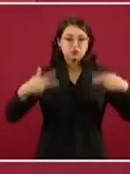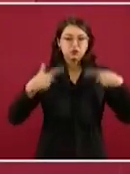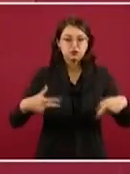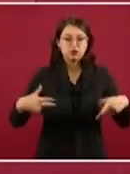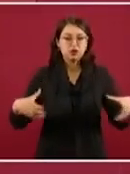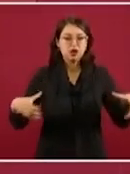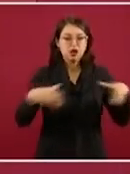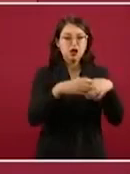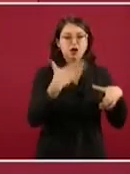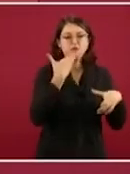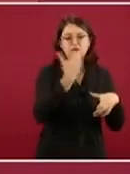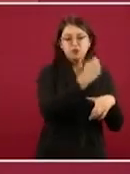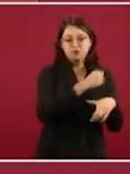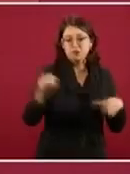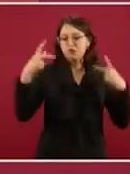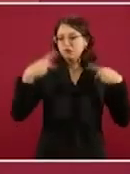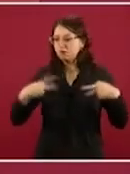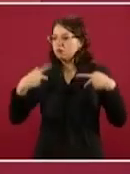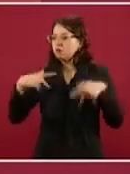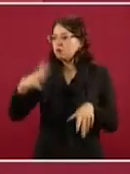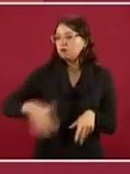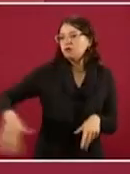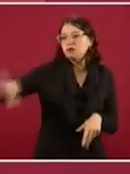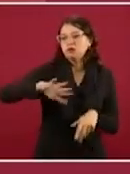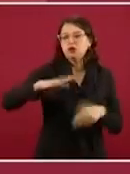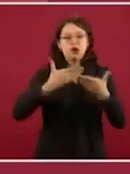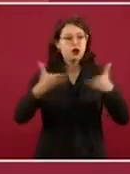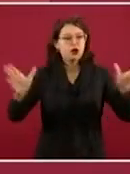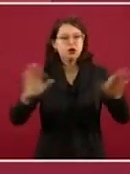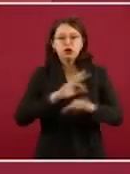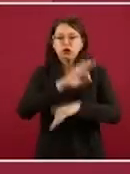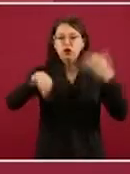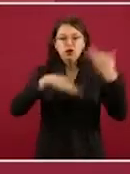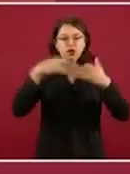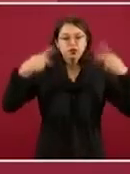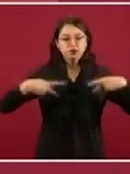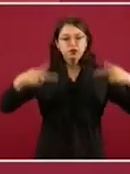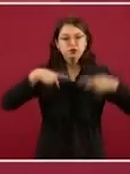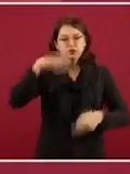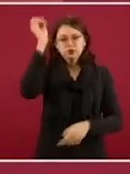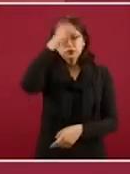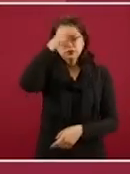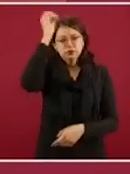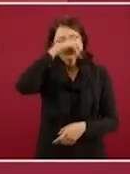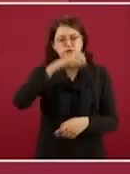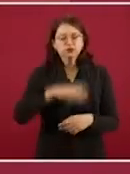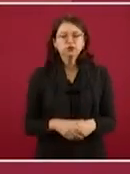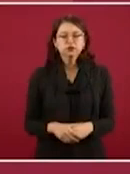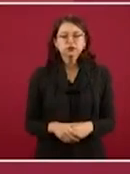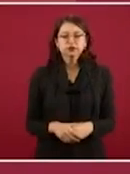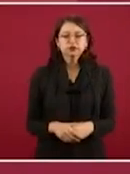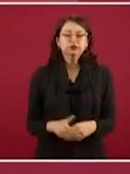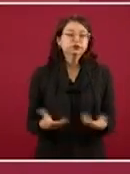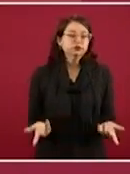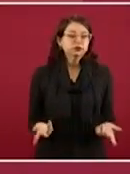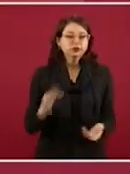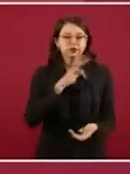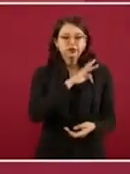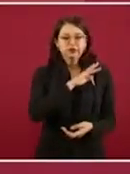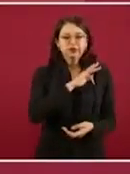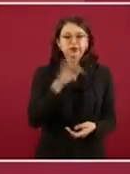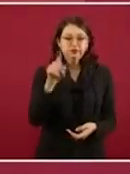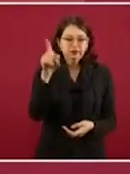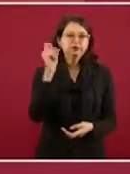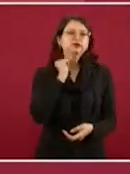especialistas y ciudadanos, todos que opinen. Eso lo puede hacer